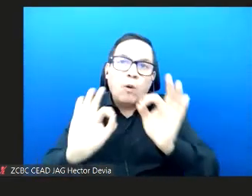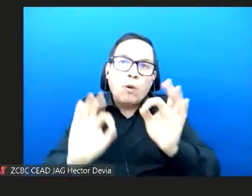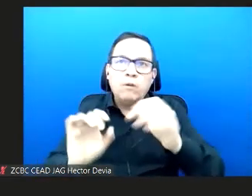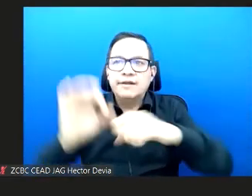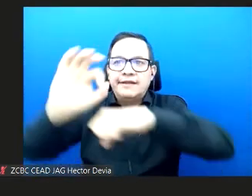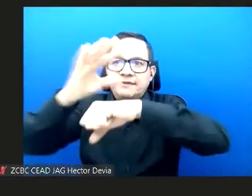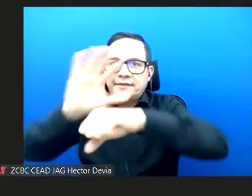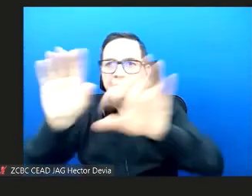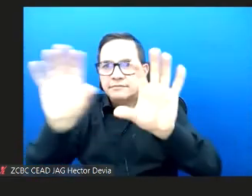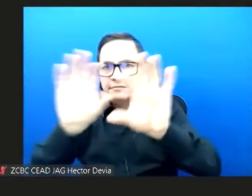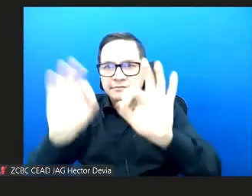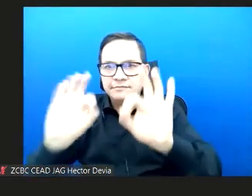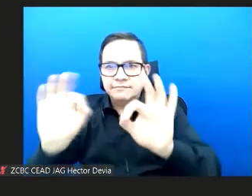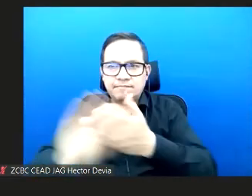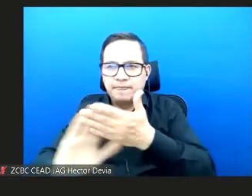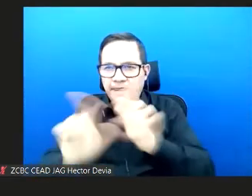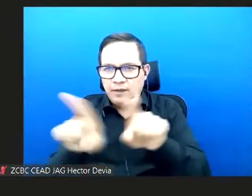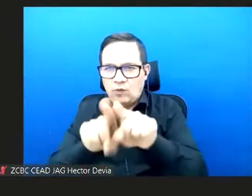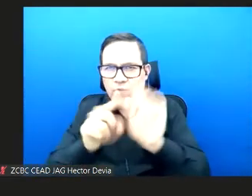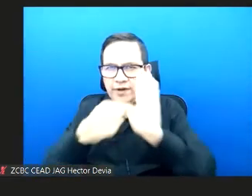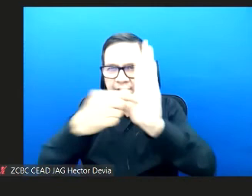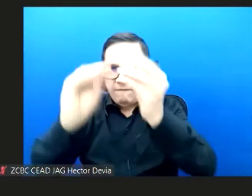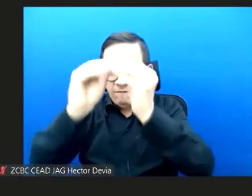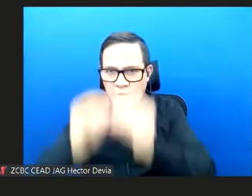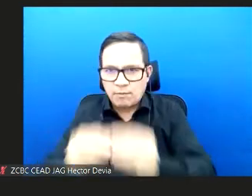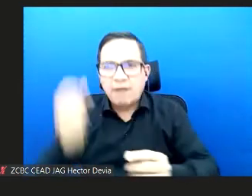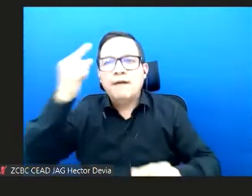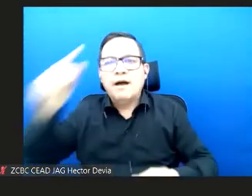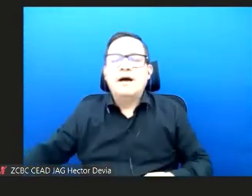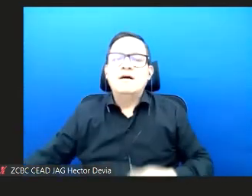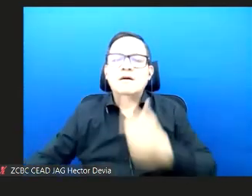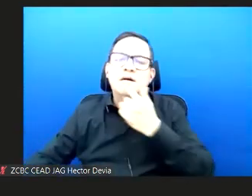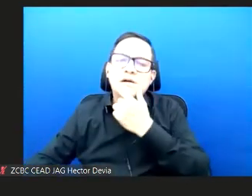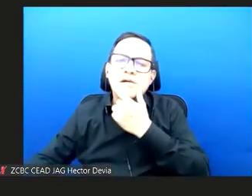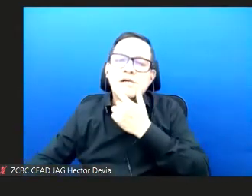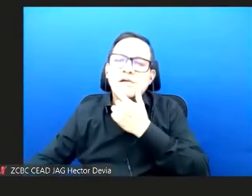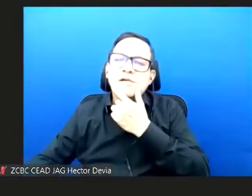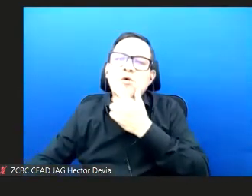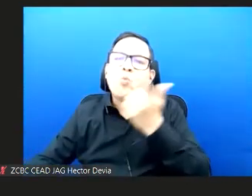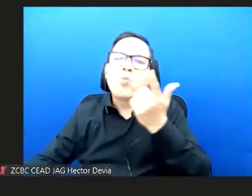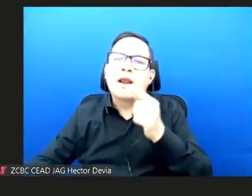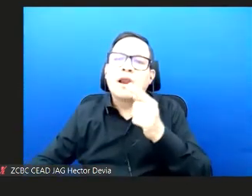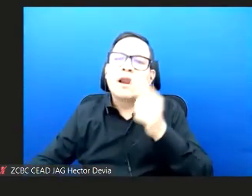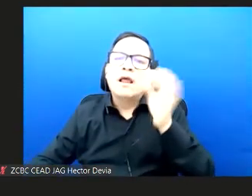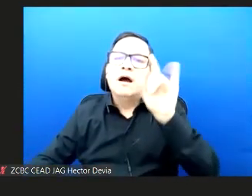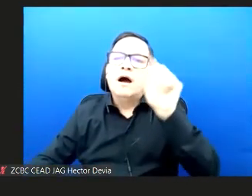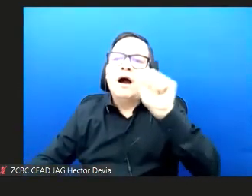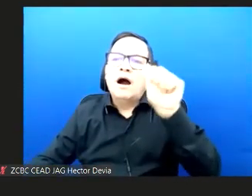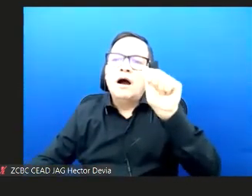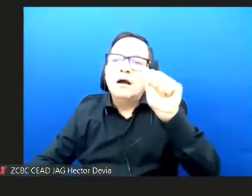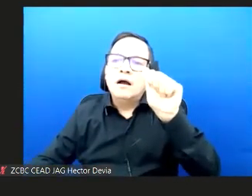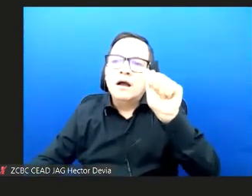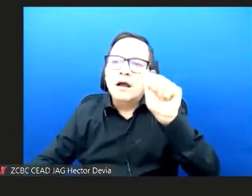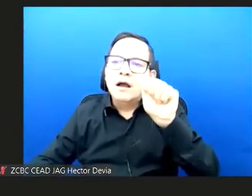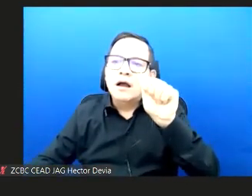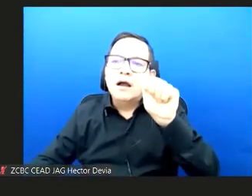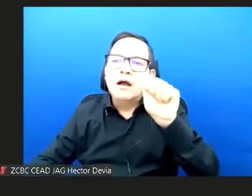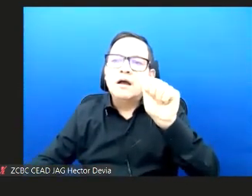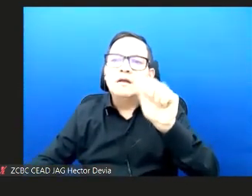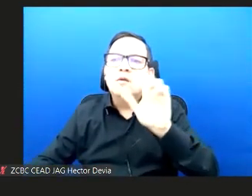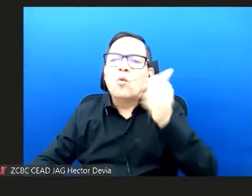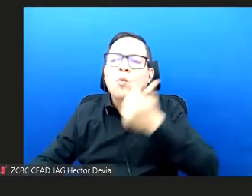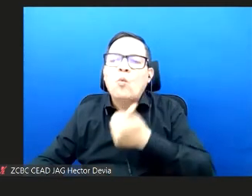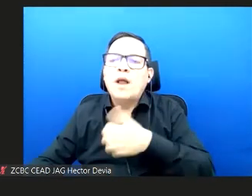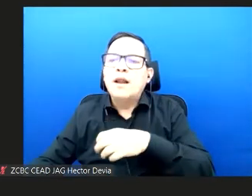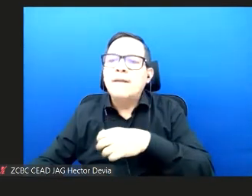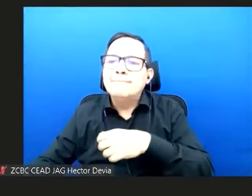hacer así, de esta forma, ¿sí? Para entender un poco lo que nos están pidiendo. Y bueno, entonces, ya